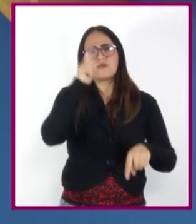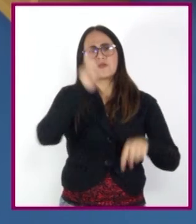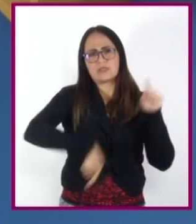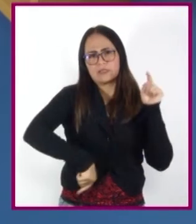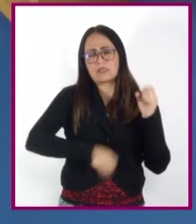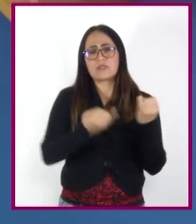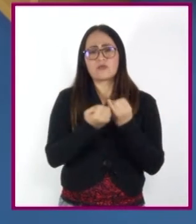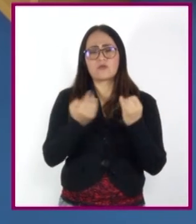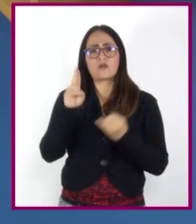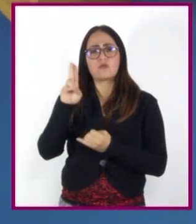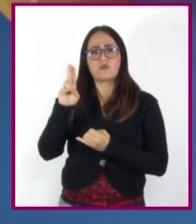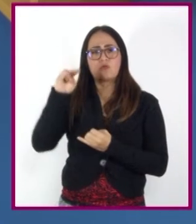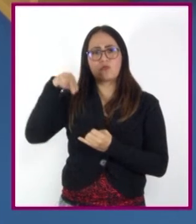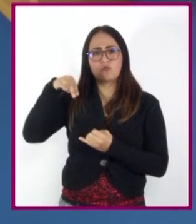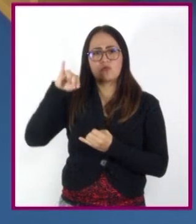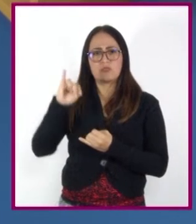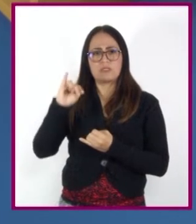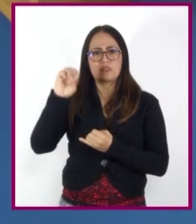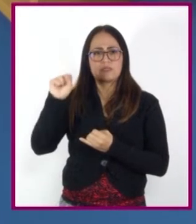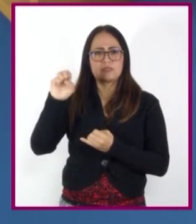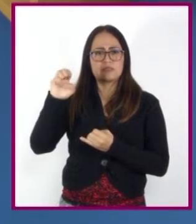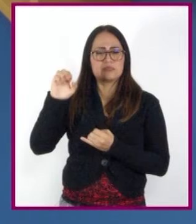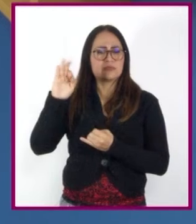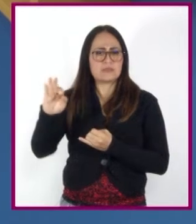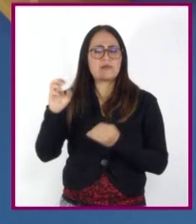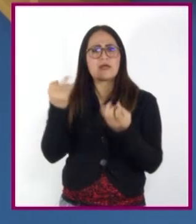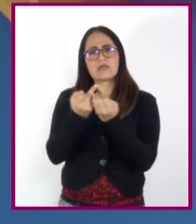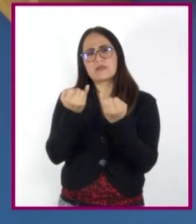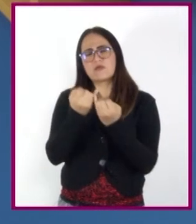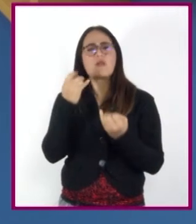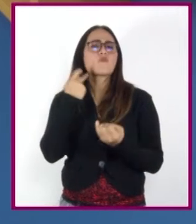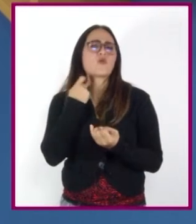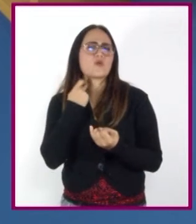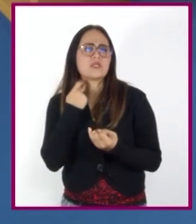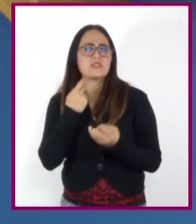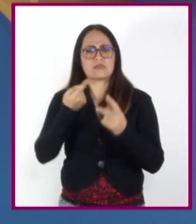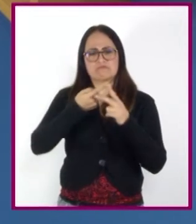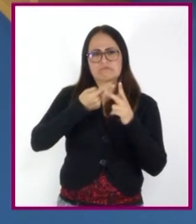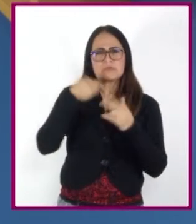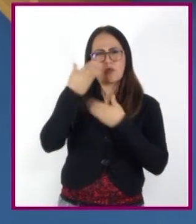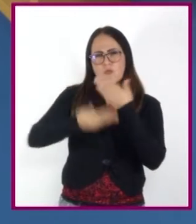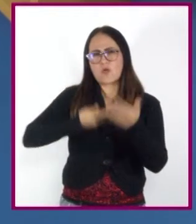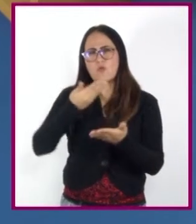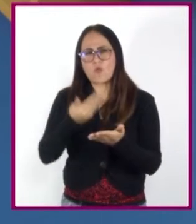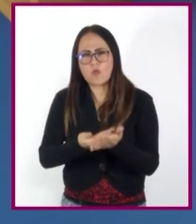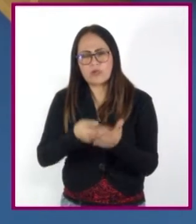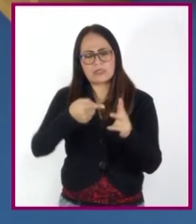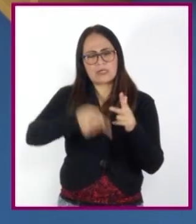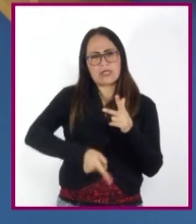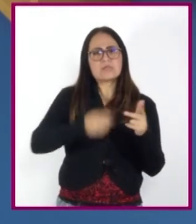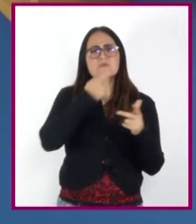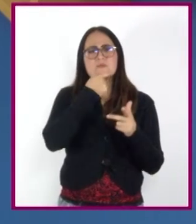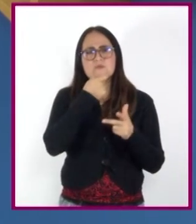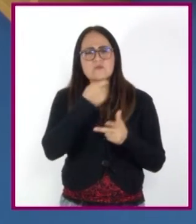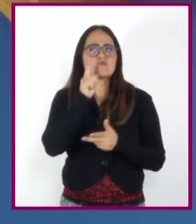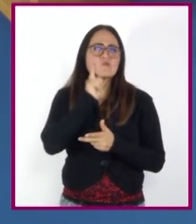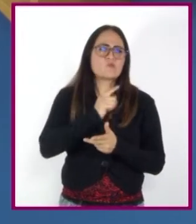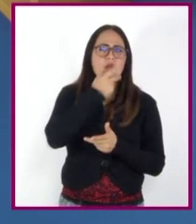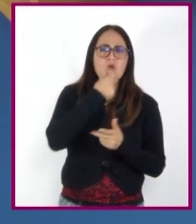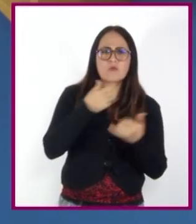la UNICEF, que apoya políticas e iniciativas que garantizan que niñas, niños y